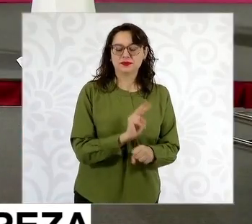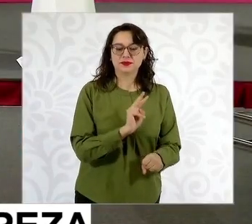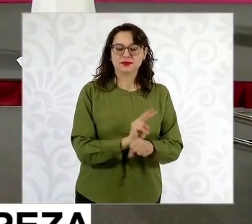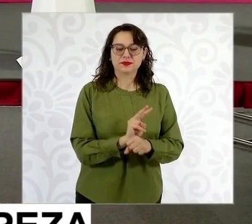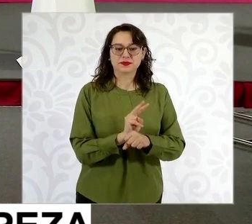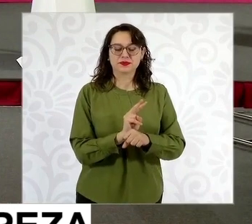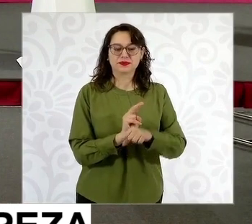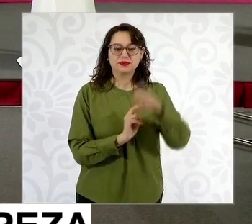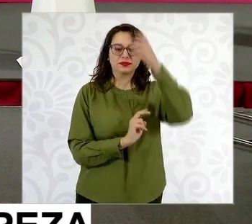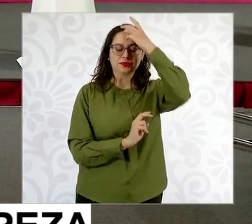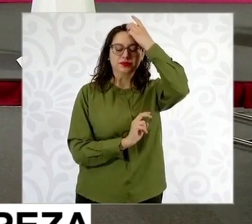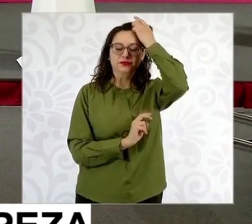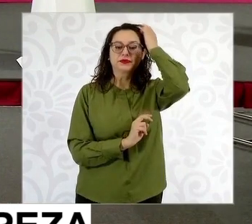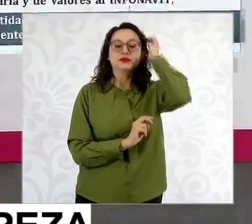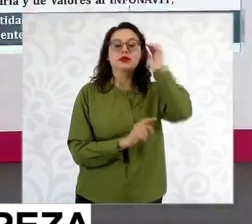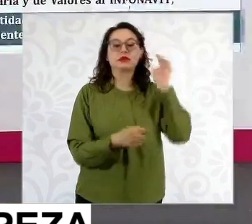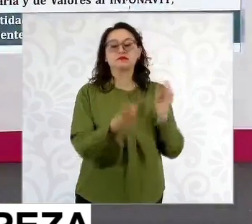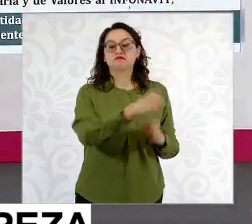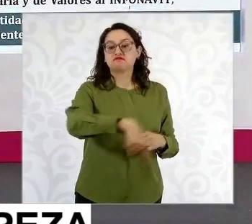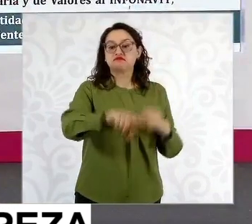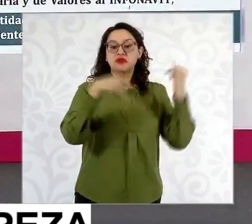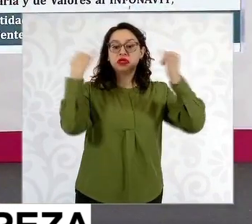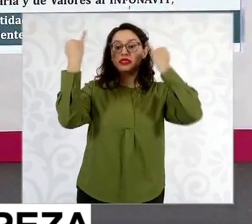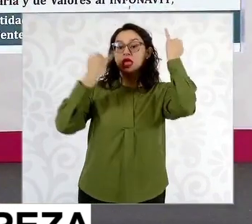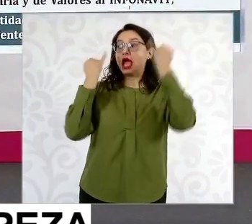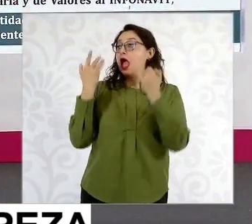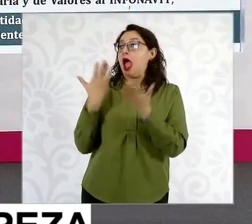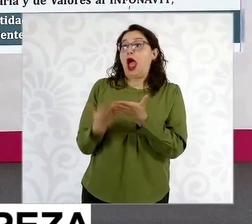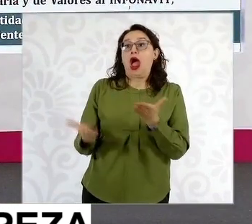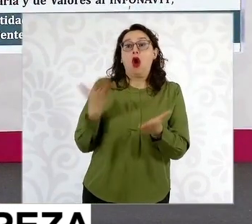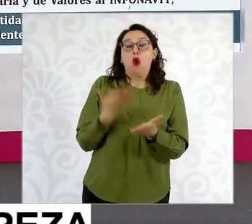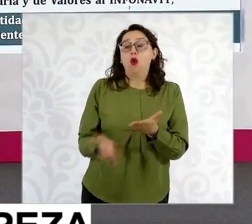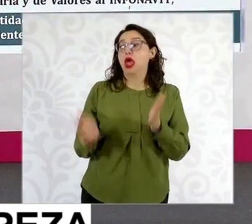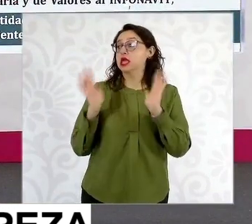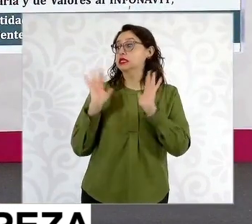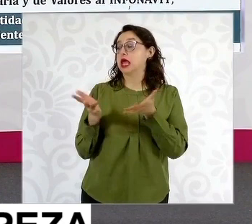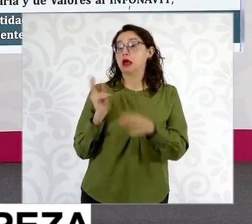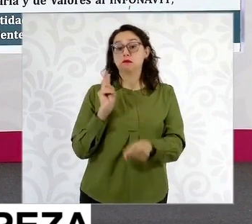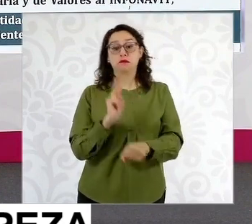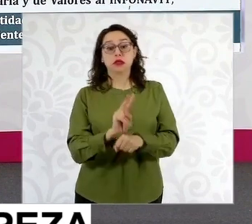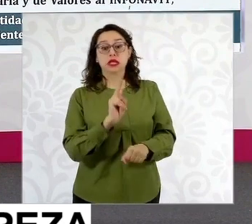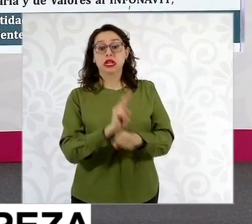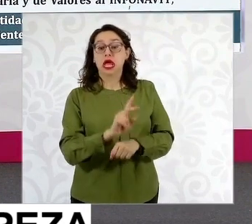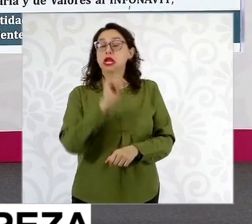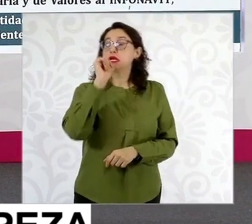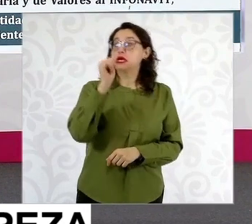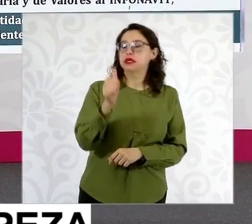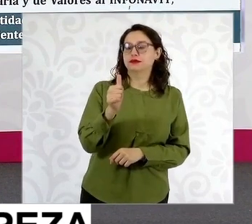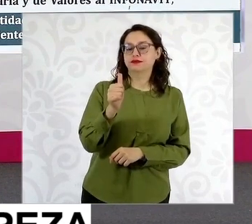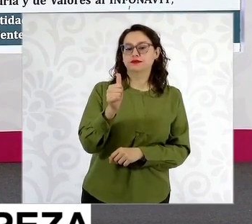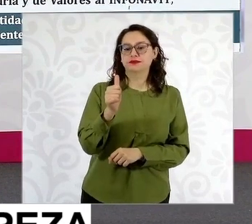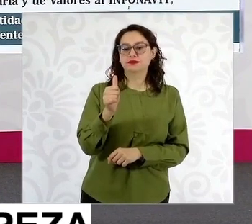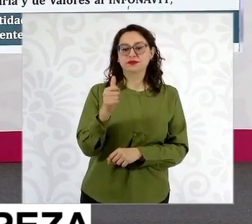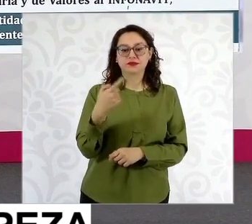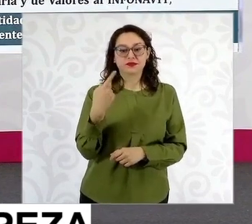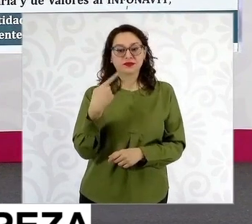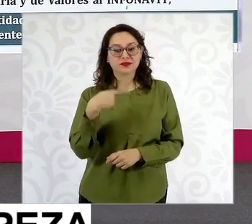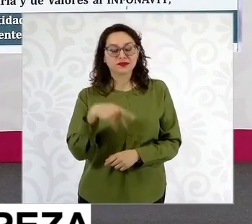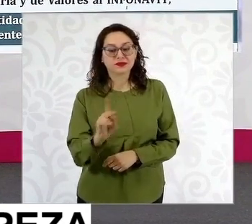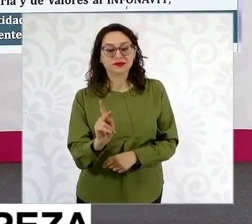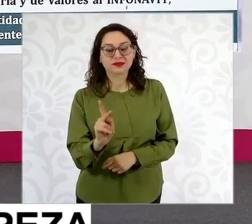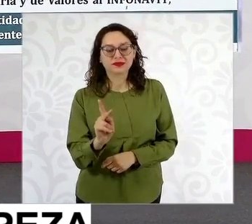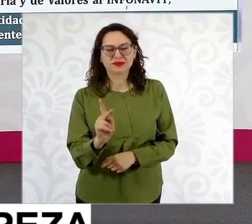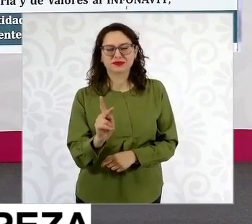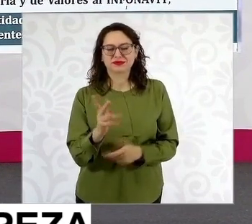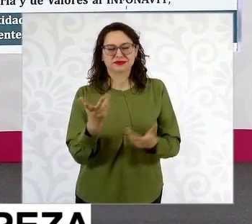de que no hay o de que no va a haber supervisión de la CNB, pero por otro lado aprueban un esquema